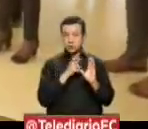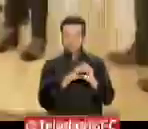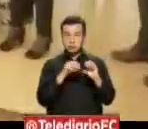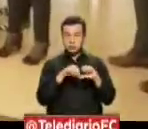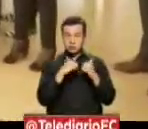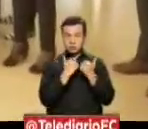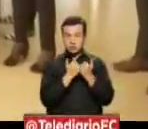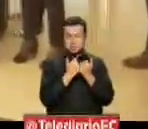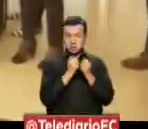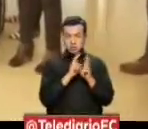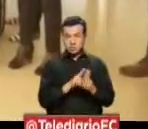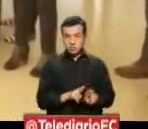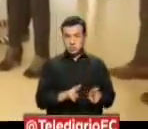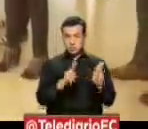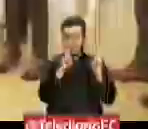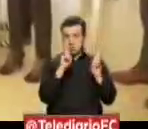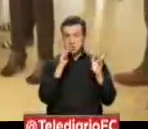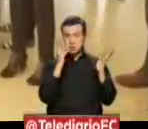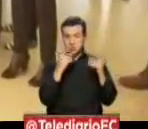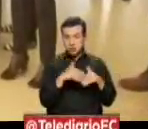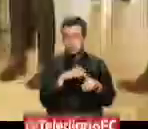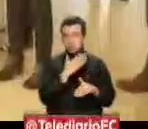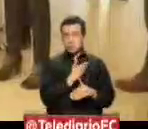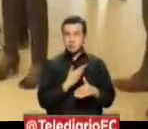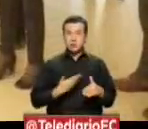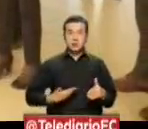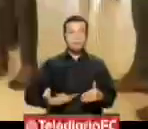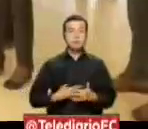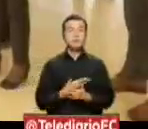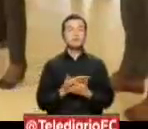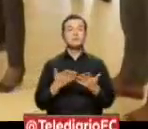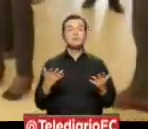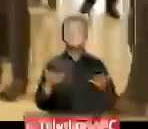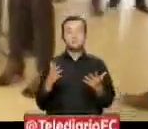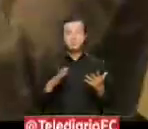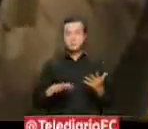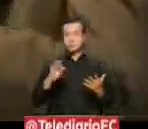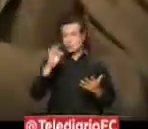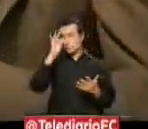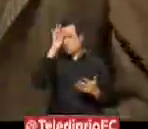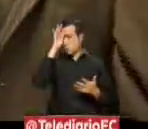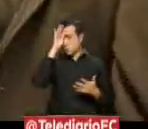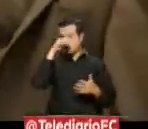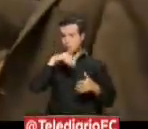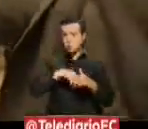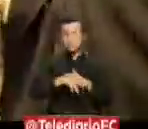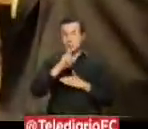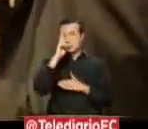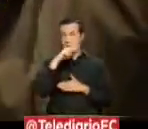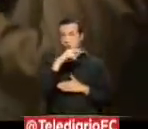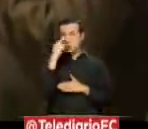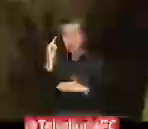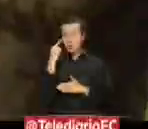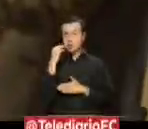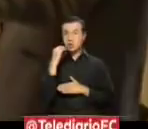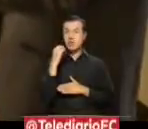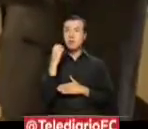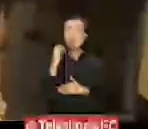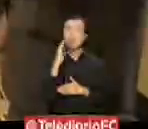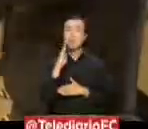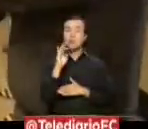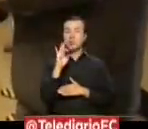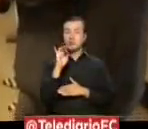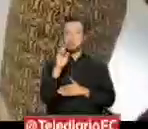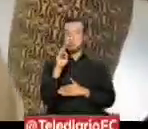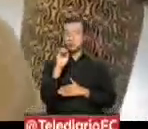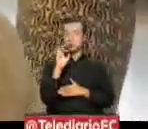de las Naciones Unidas. Luego, el jefe de Estado recorrió el Hospital de Rehabilitación Spalding de Boston, un